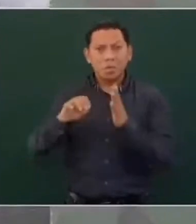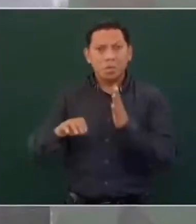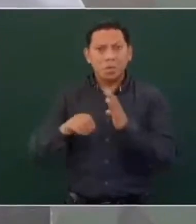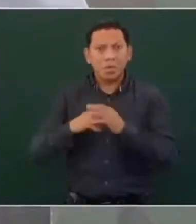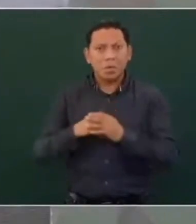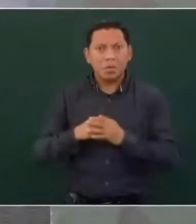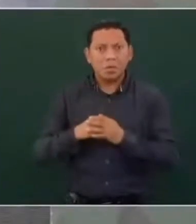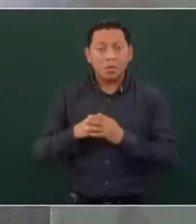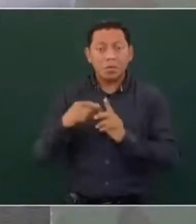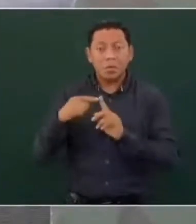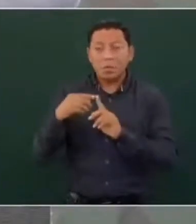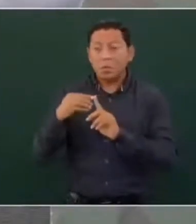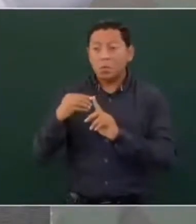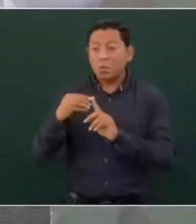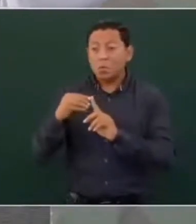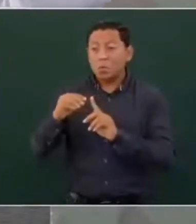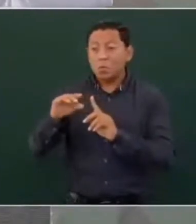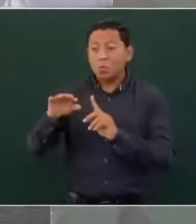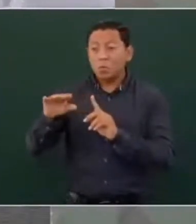diezmó la población